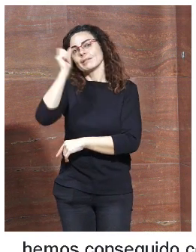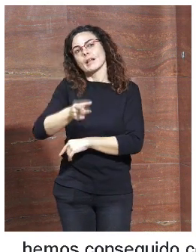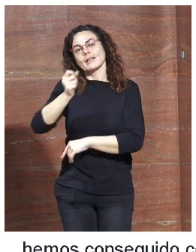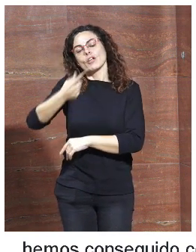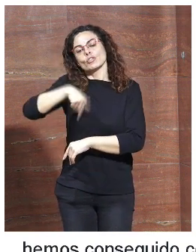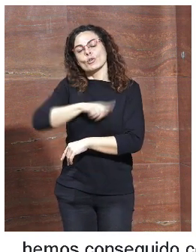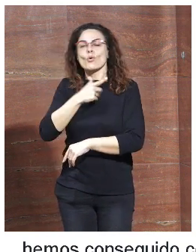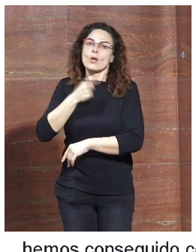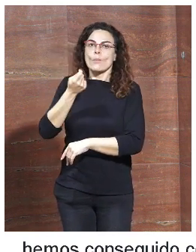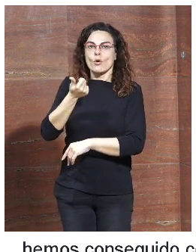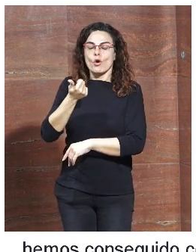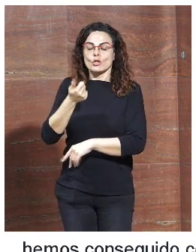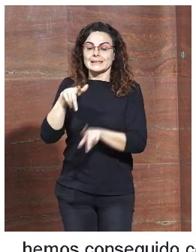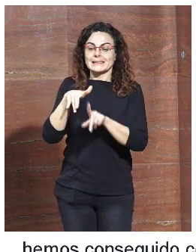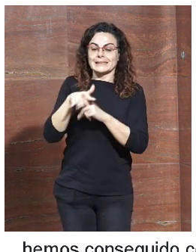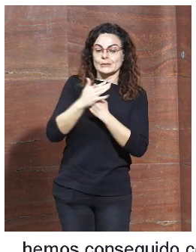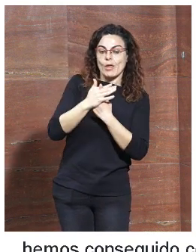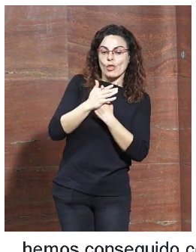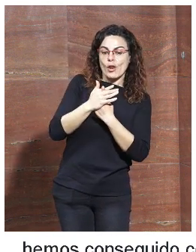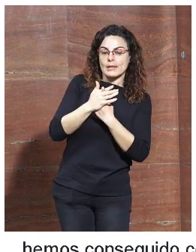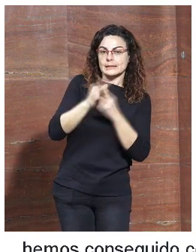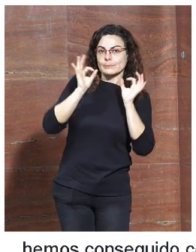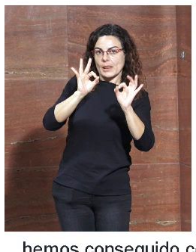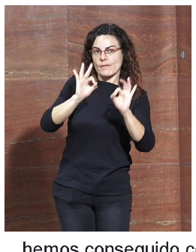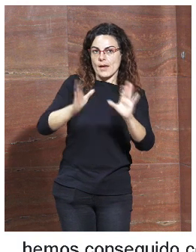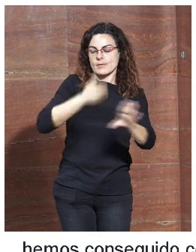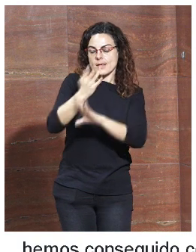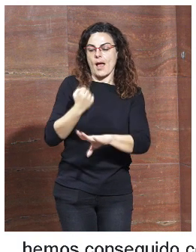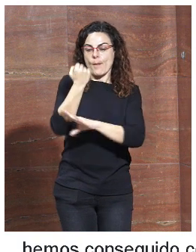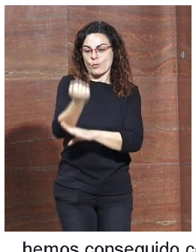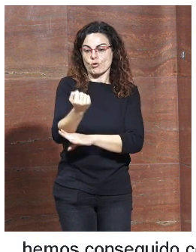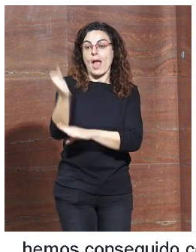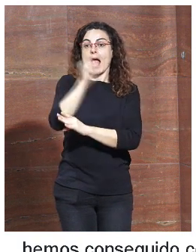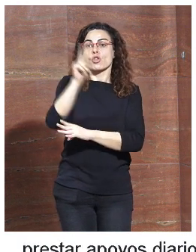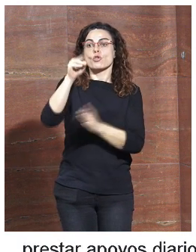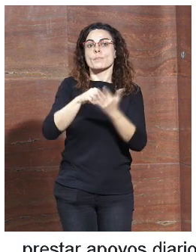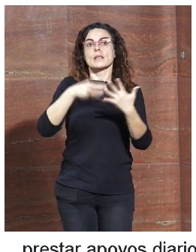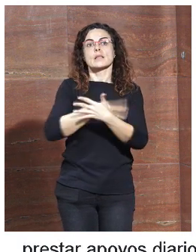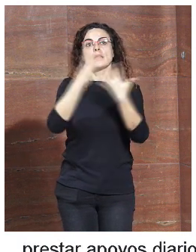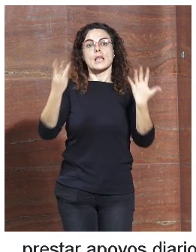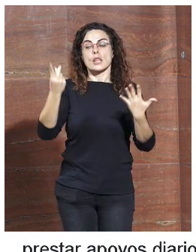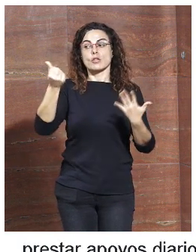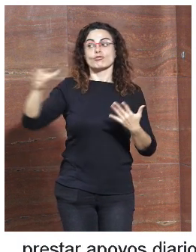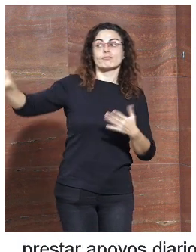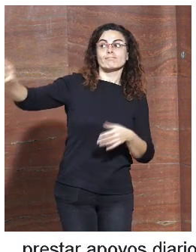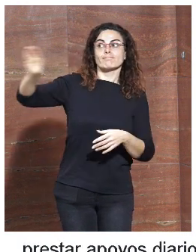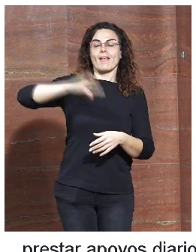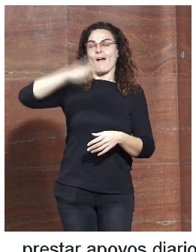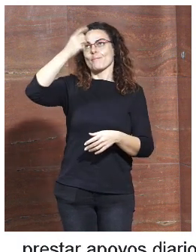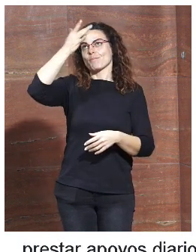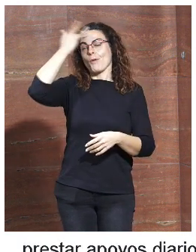nos buscan ante situaciones puntuales. En el año 2018 conseguimos financiación, por